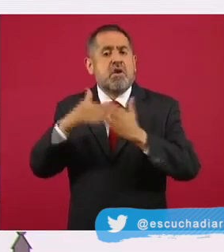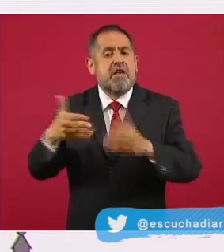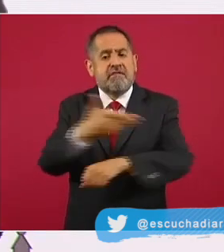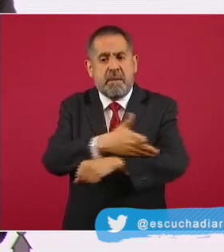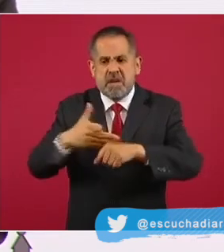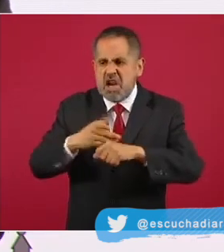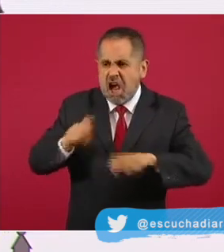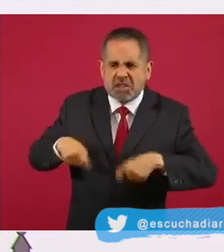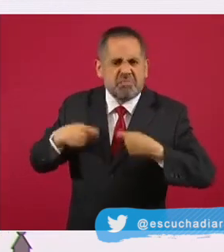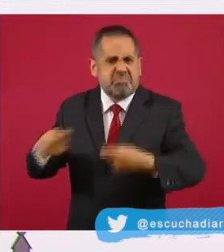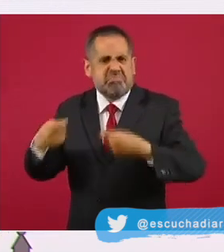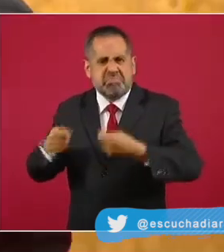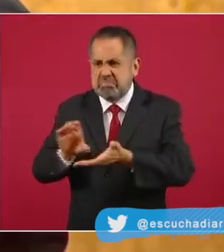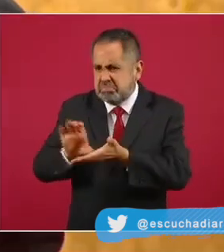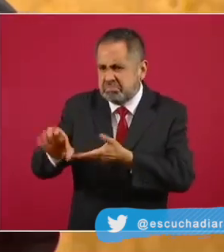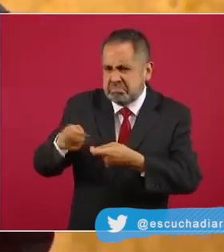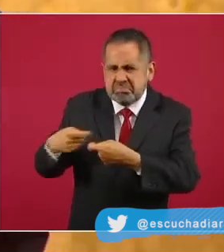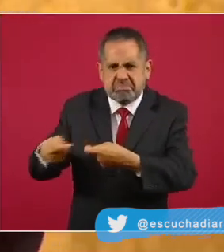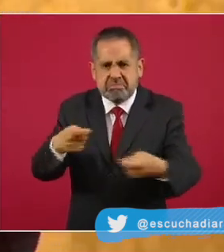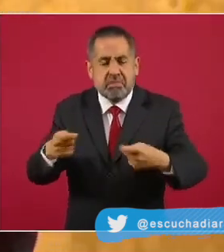están recibiendo en promedio